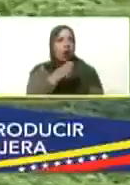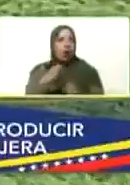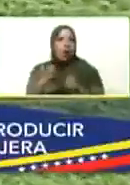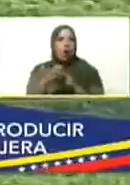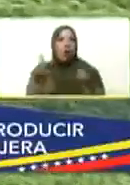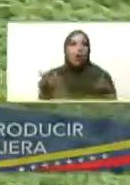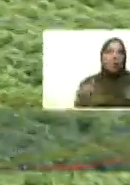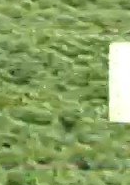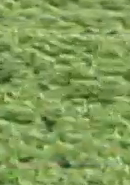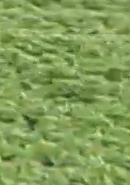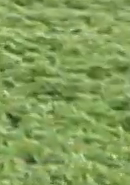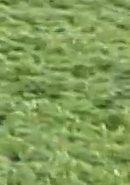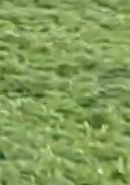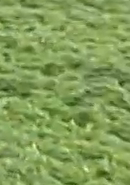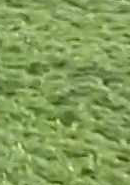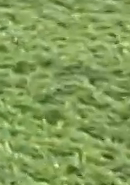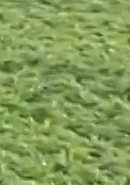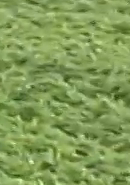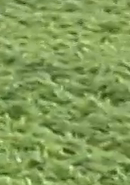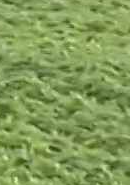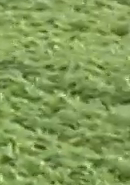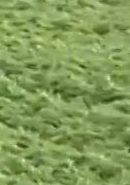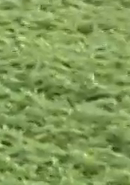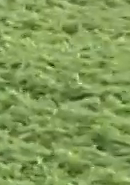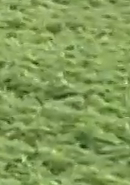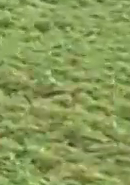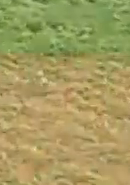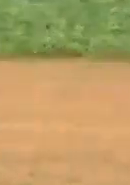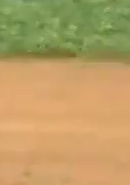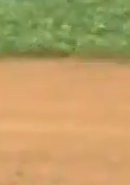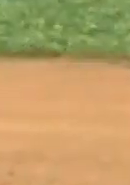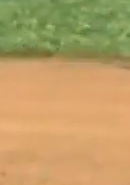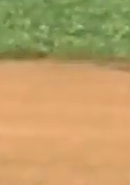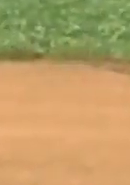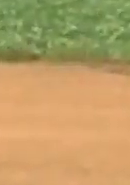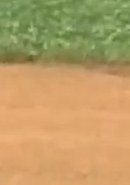Música, maestro, adelante, que viva Monagas.